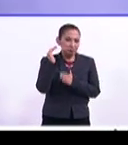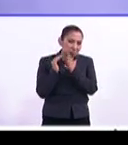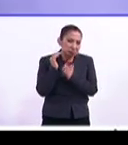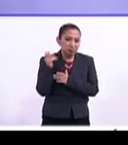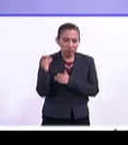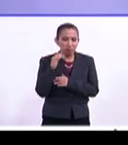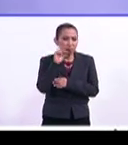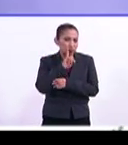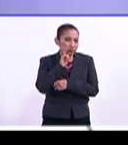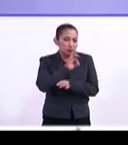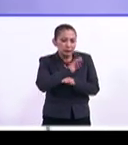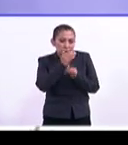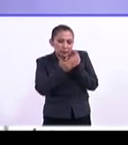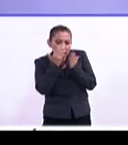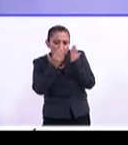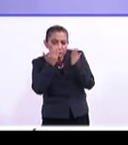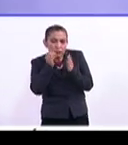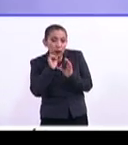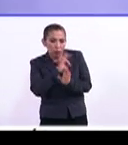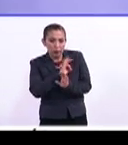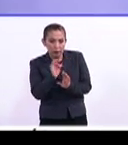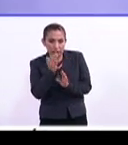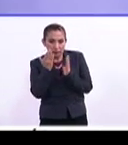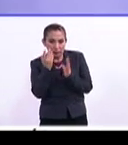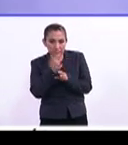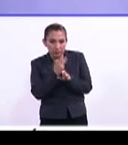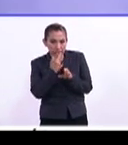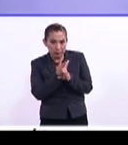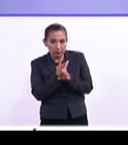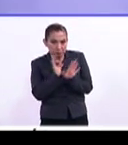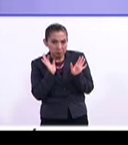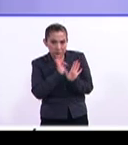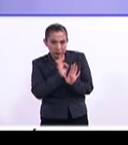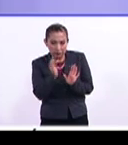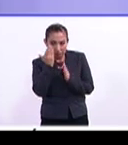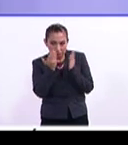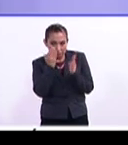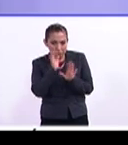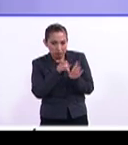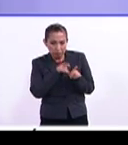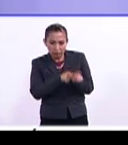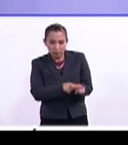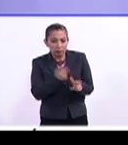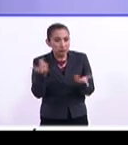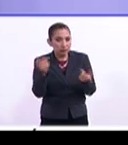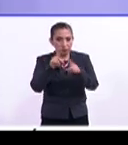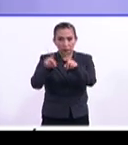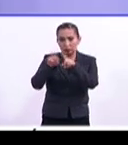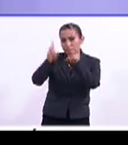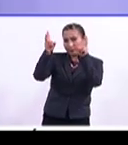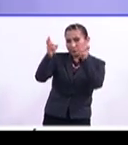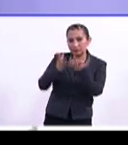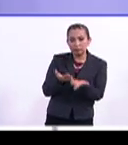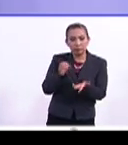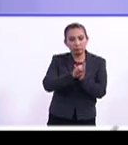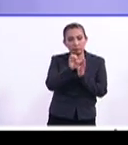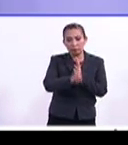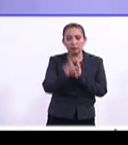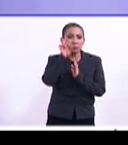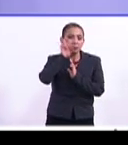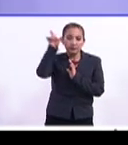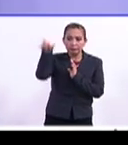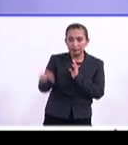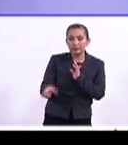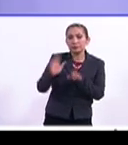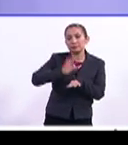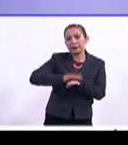mujeres pueden terminar o es más probable que terminen su educación media superior. Las causas son diversas, ¿no? En el caso de las